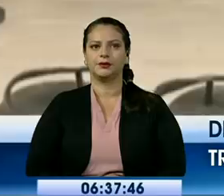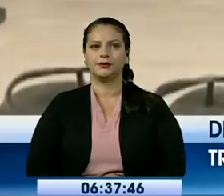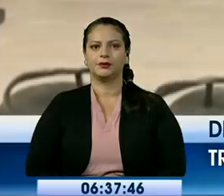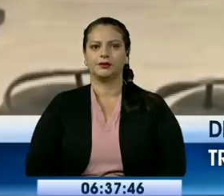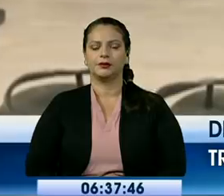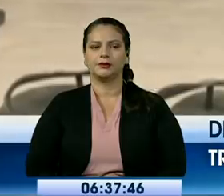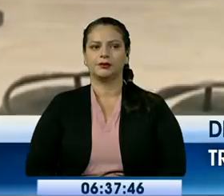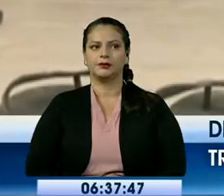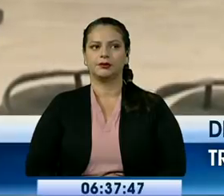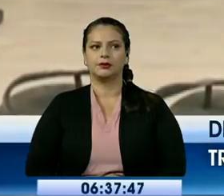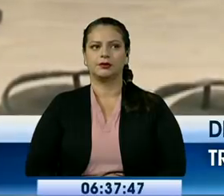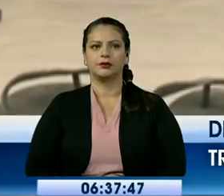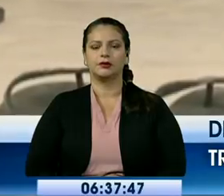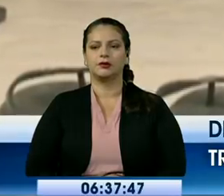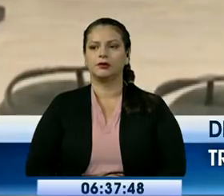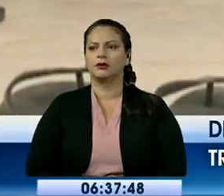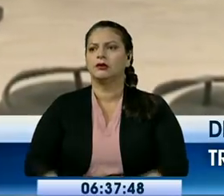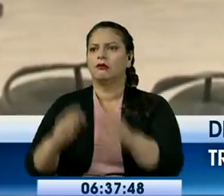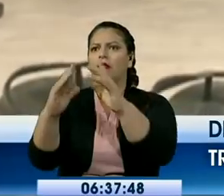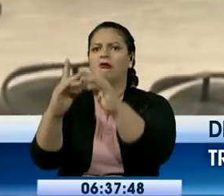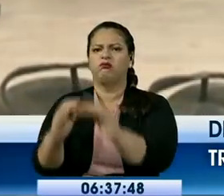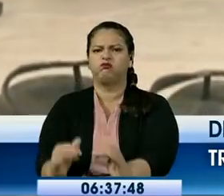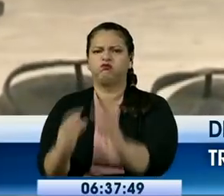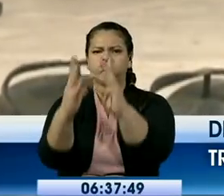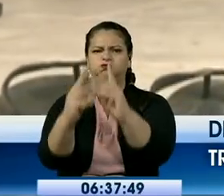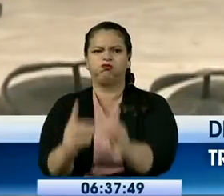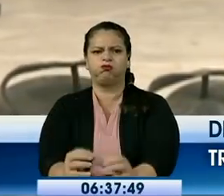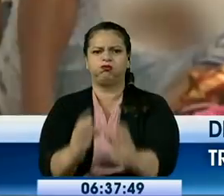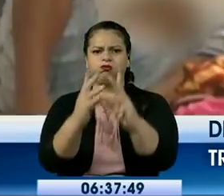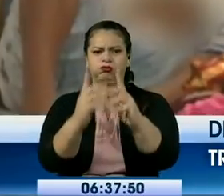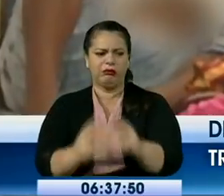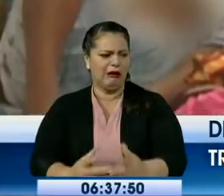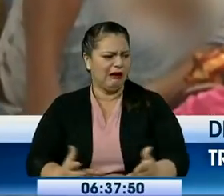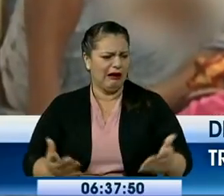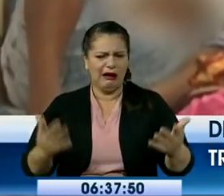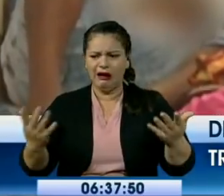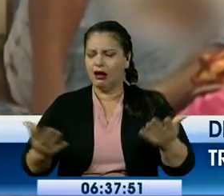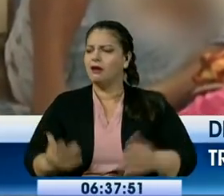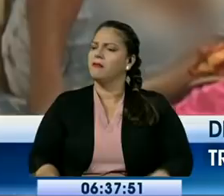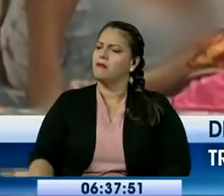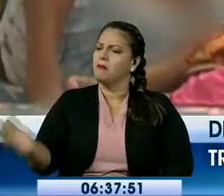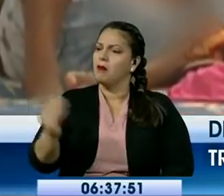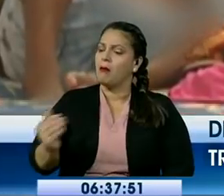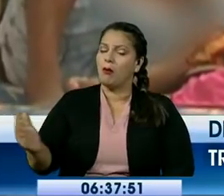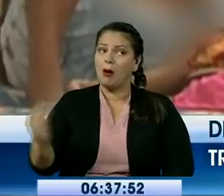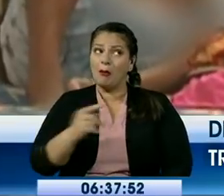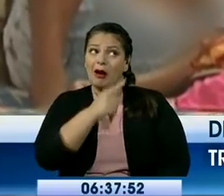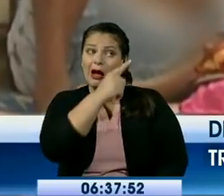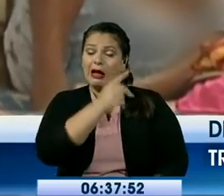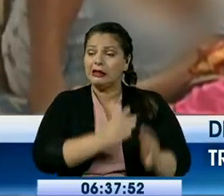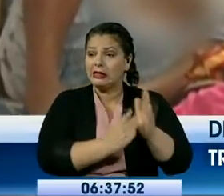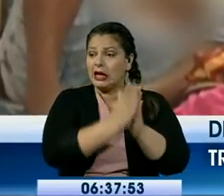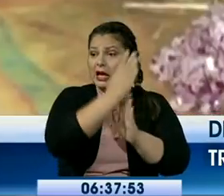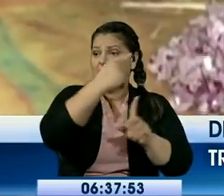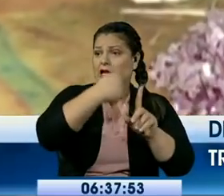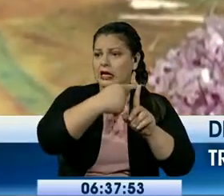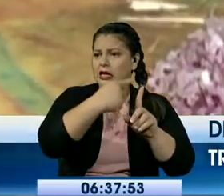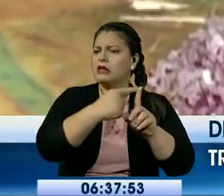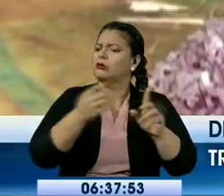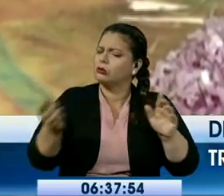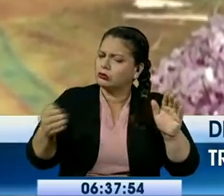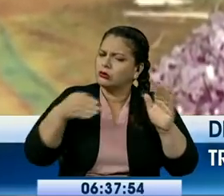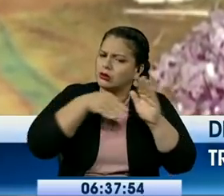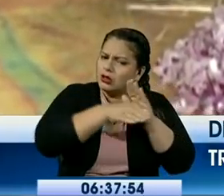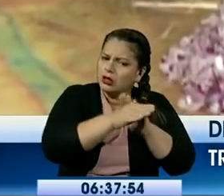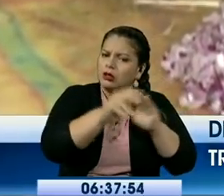Las familias que perdieron sus viviendas fueron llevadas hasta el albergue preparado en la iglesia del cantón. Aquí tienen comida y un techo para descansar.